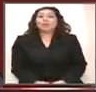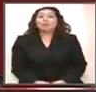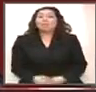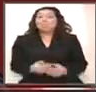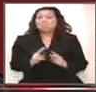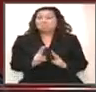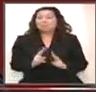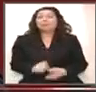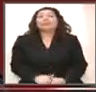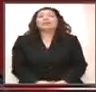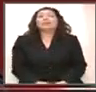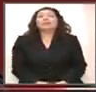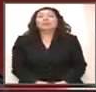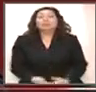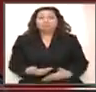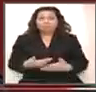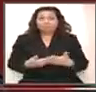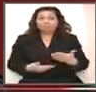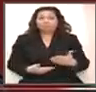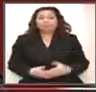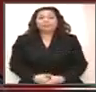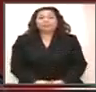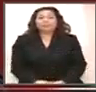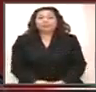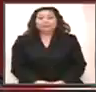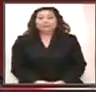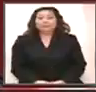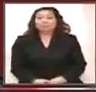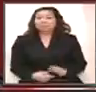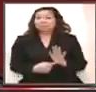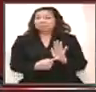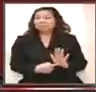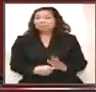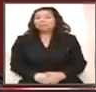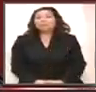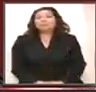Pueden ver ustedes en la lámina que está expuesta